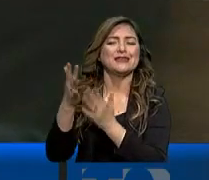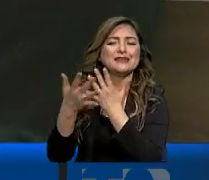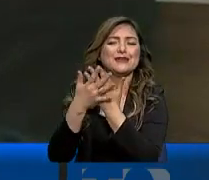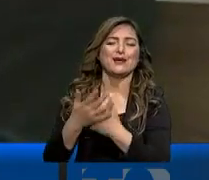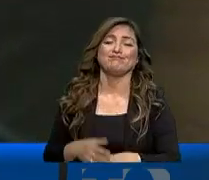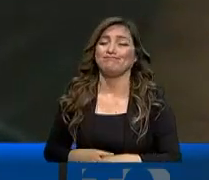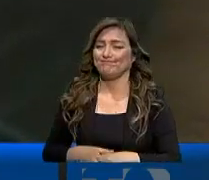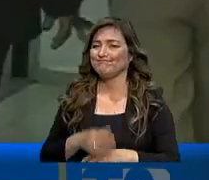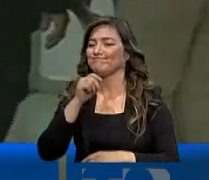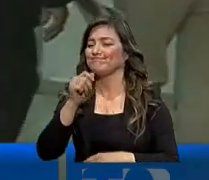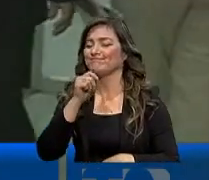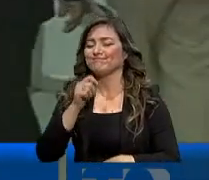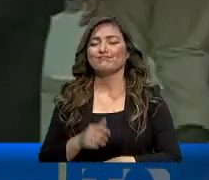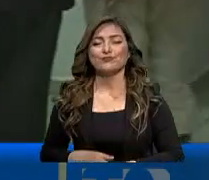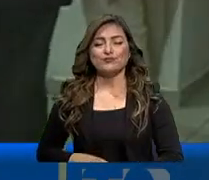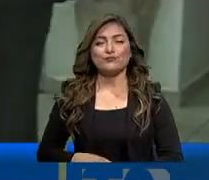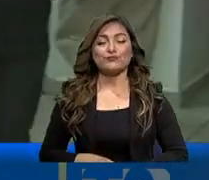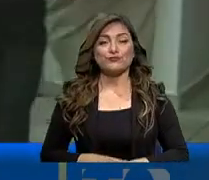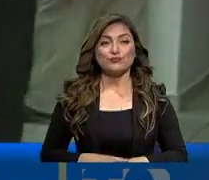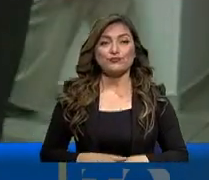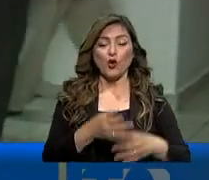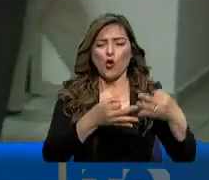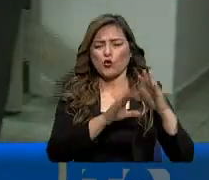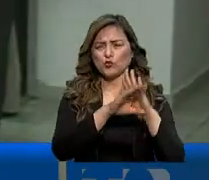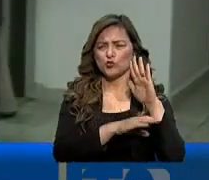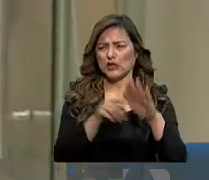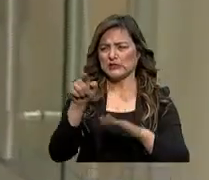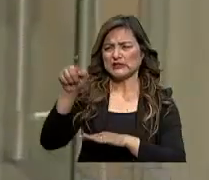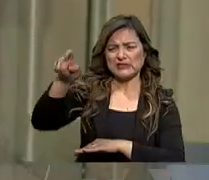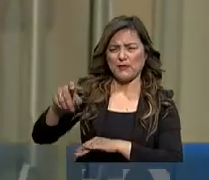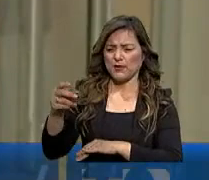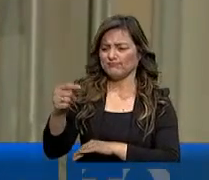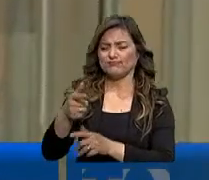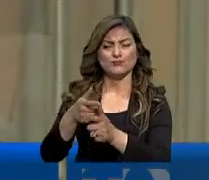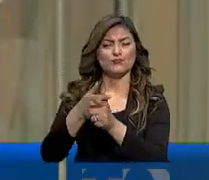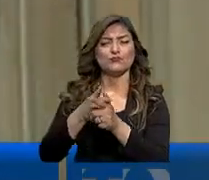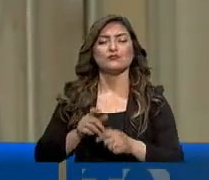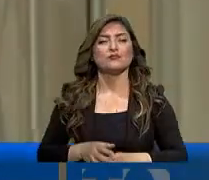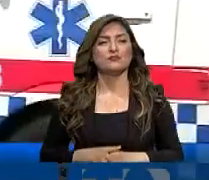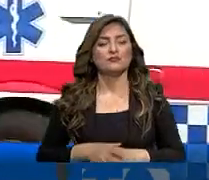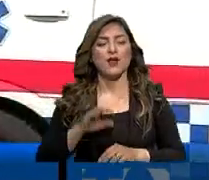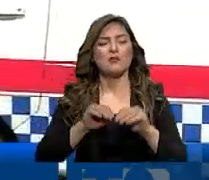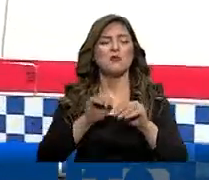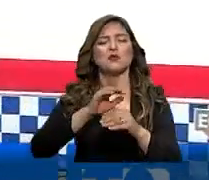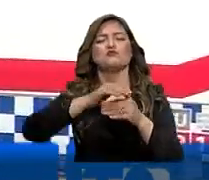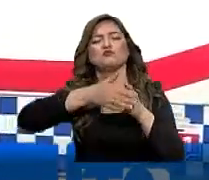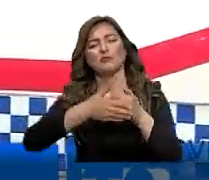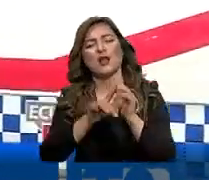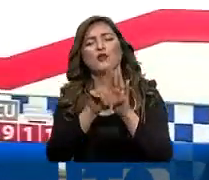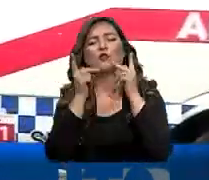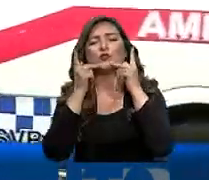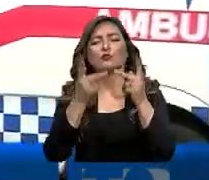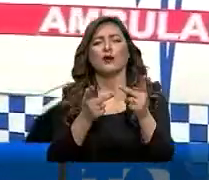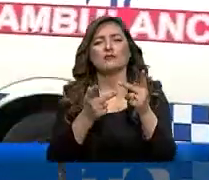garantías penitenciarias. De ahí, por ejemplo, se concluirá uno de los puntos a implementarse en la política pública de rehabilitación, que para